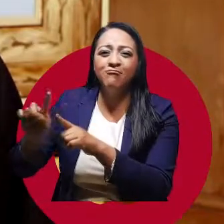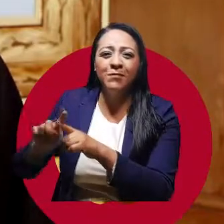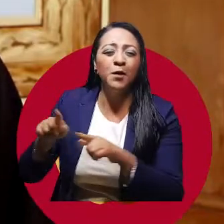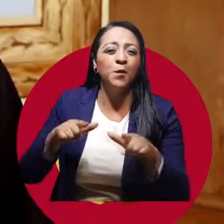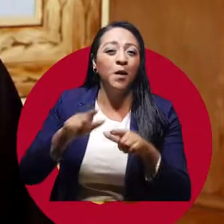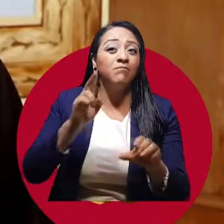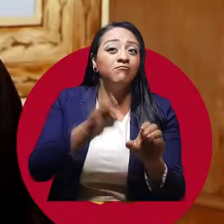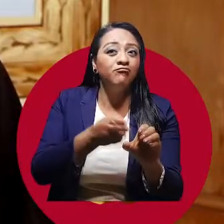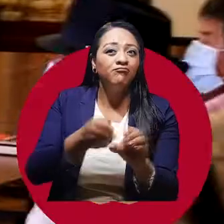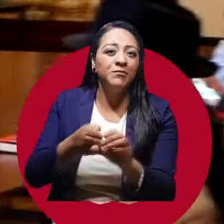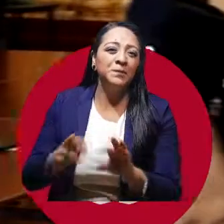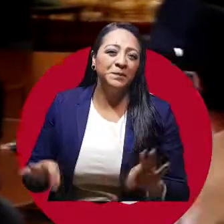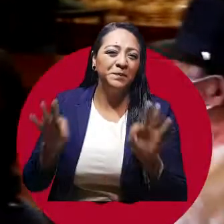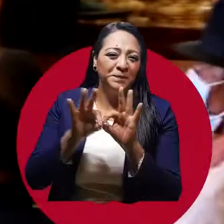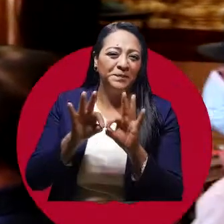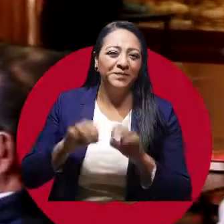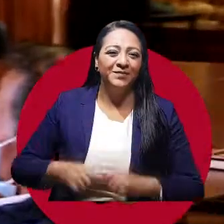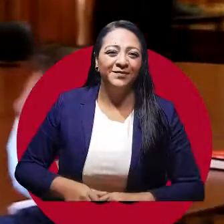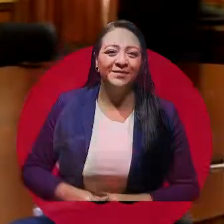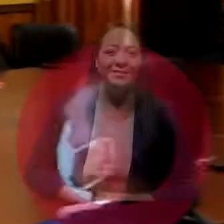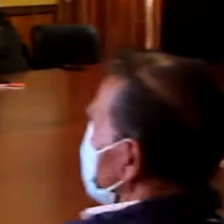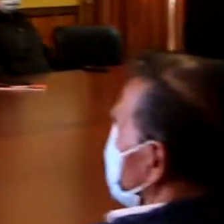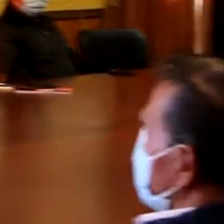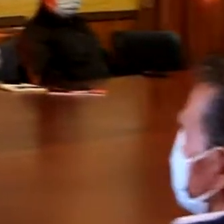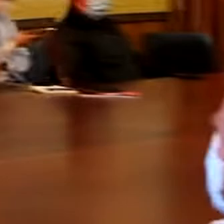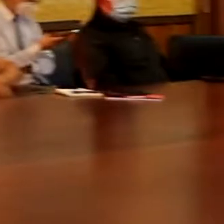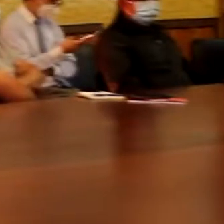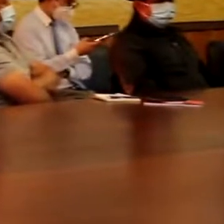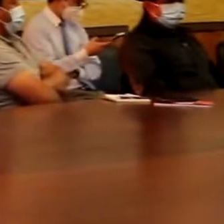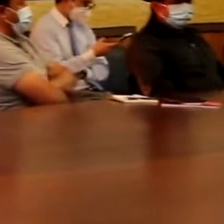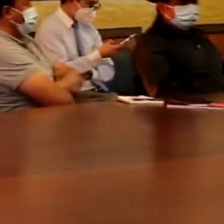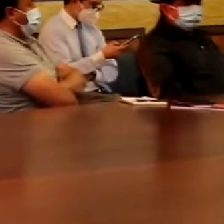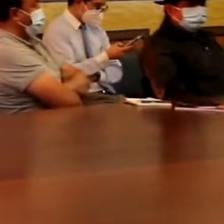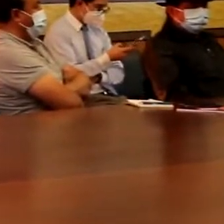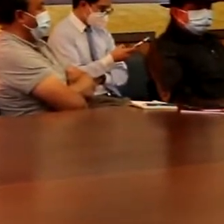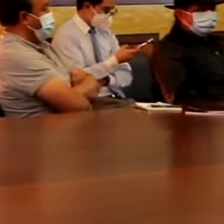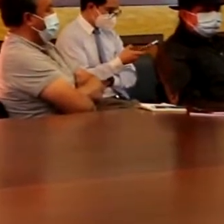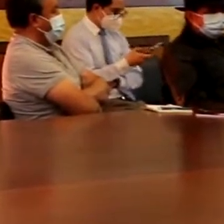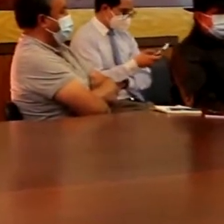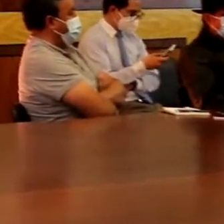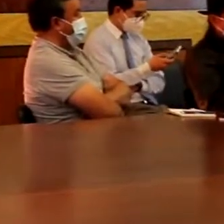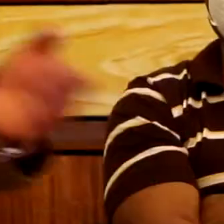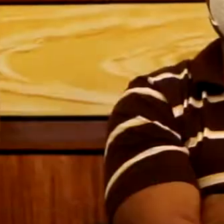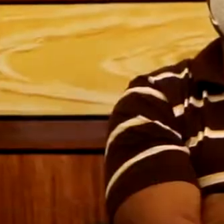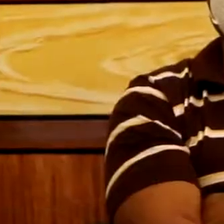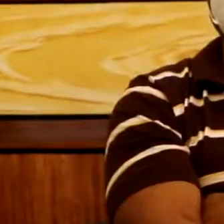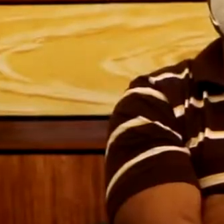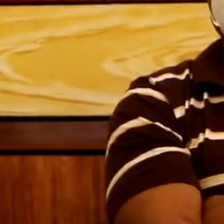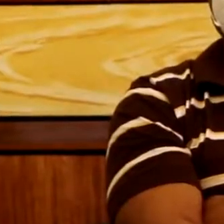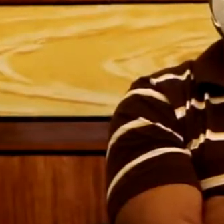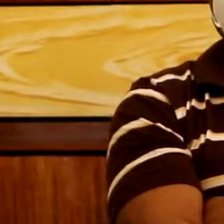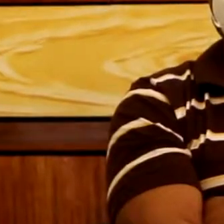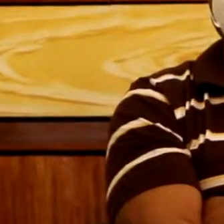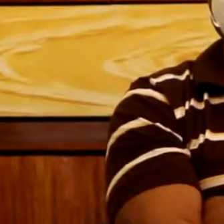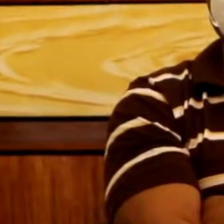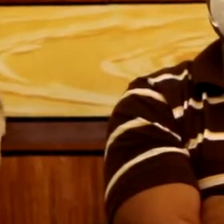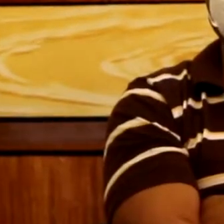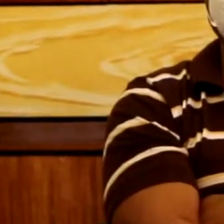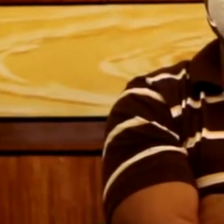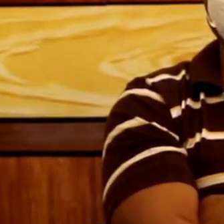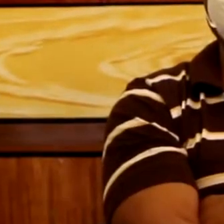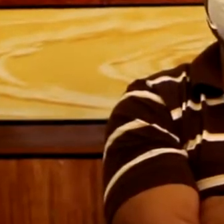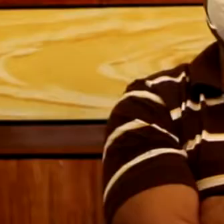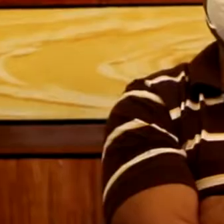manera participativa. Otavalo manda a Yuyaktakunata Pushakunawan. Ishkainiki tananahuita municipio hatun ukupi